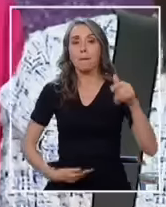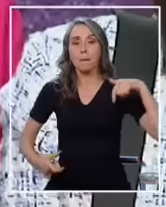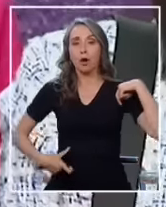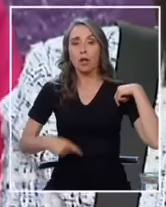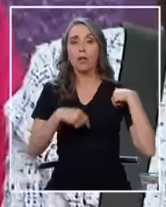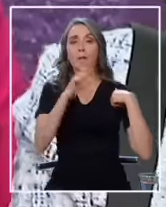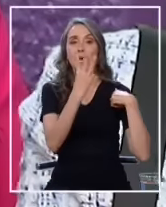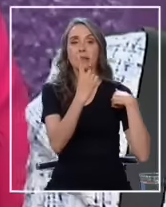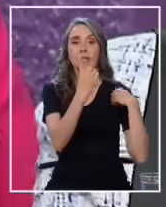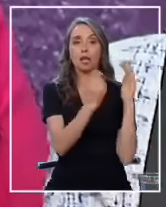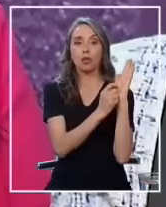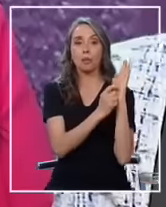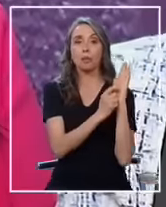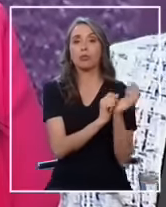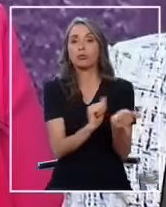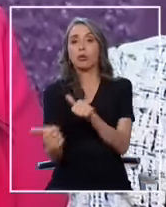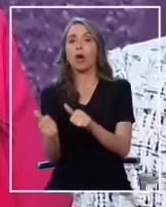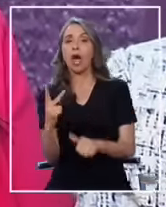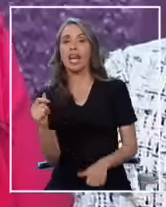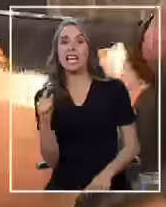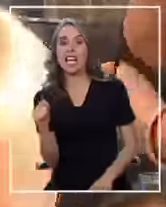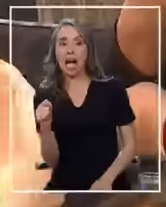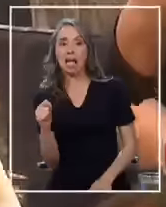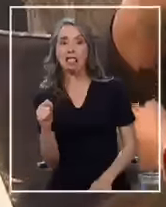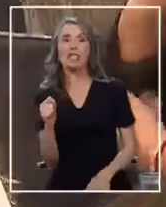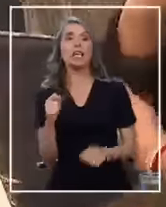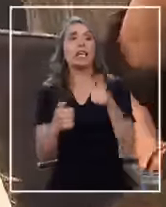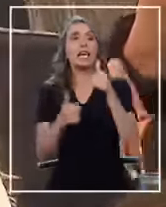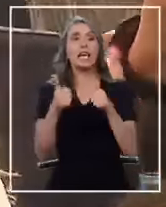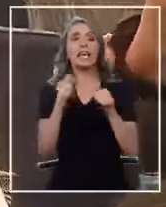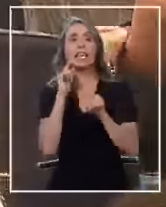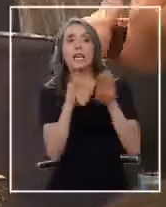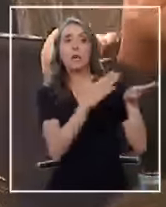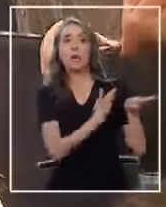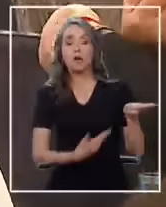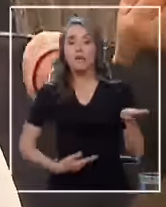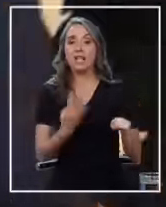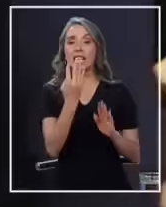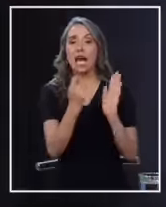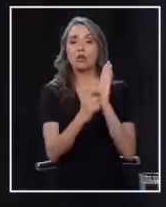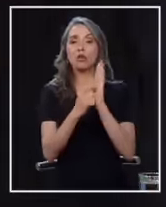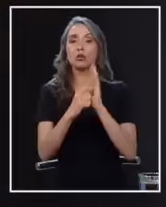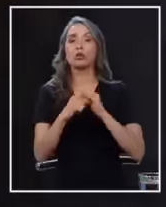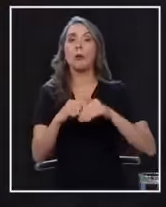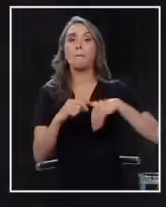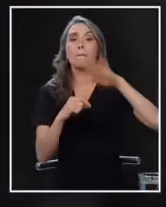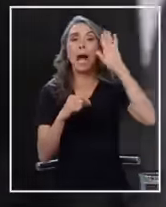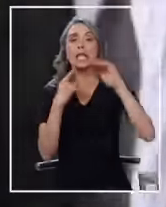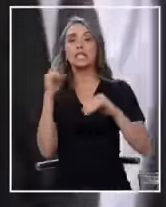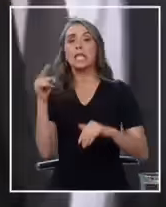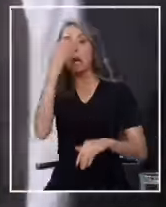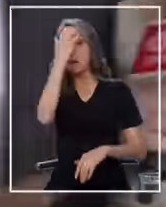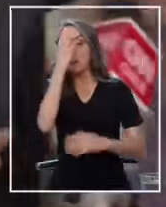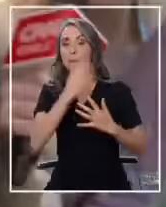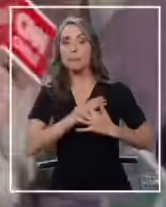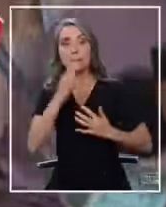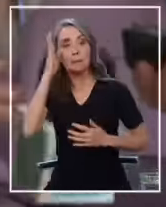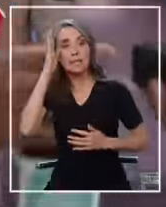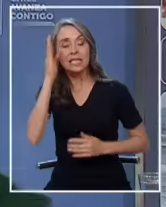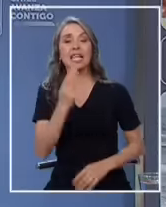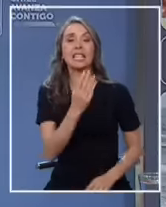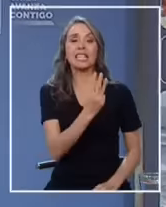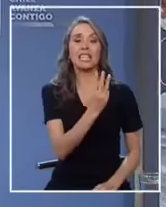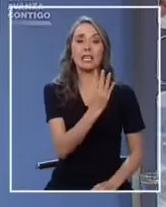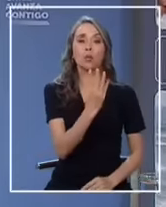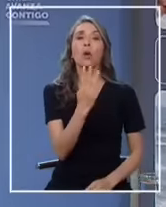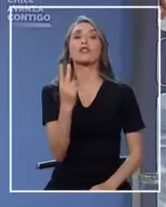31 puntos a José Antonio Kast y, medida con rostros oficialistas, está 14 puntos sobre Michelle Bachelet y 34 y 42